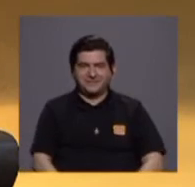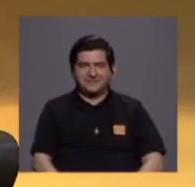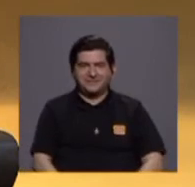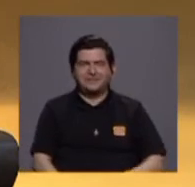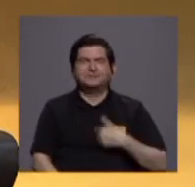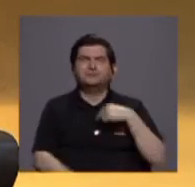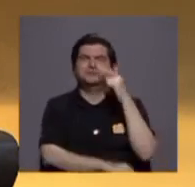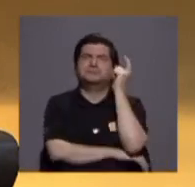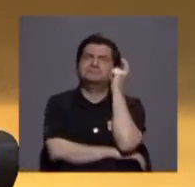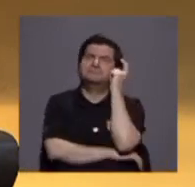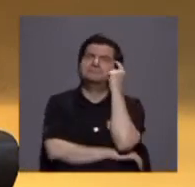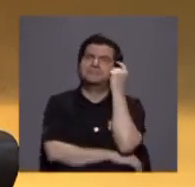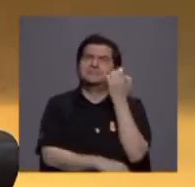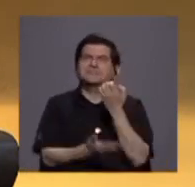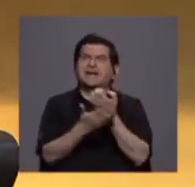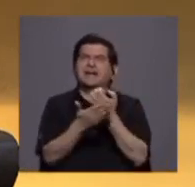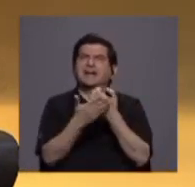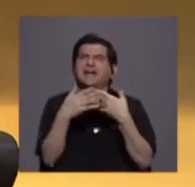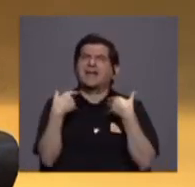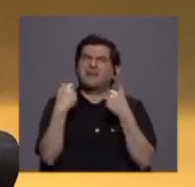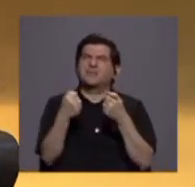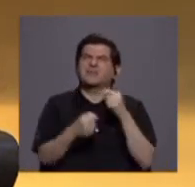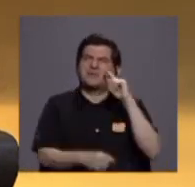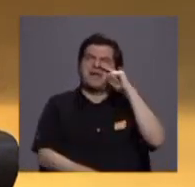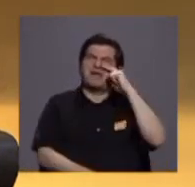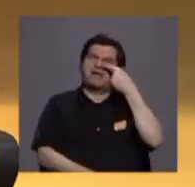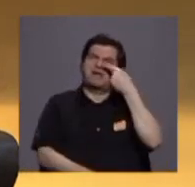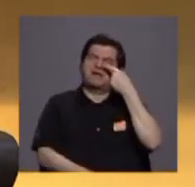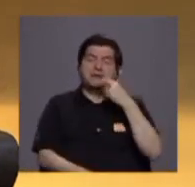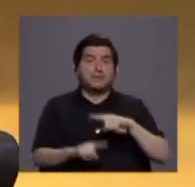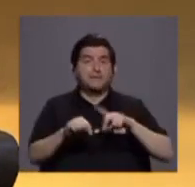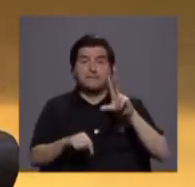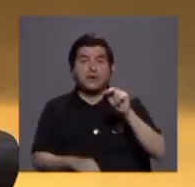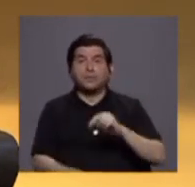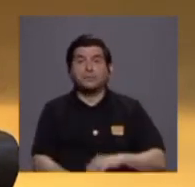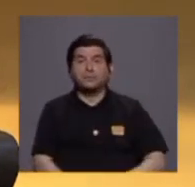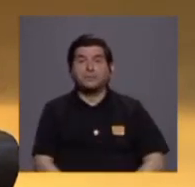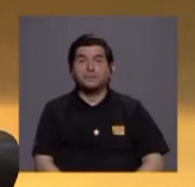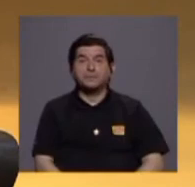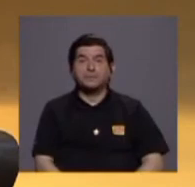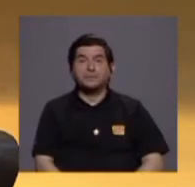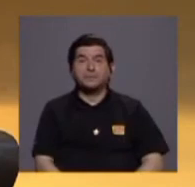habría pensado que la economía de la salud, qué pereza. Pero no, fue